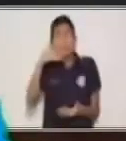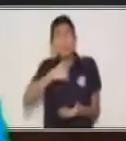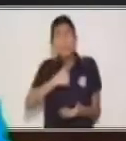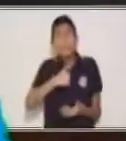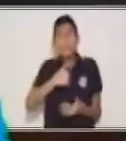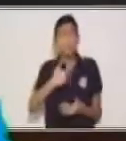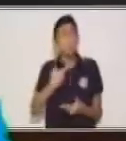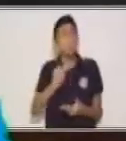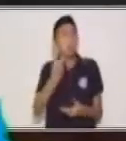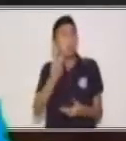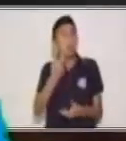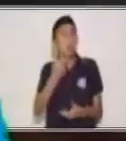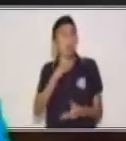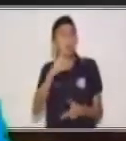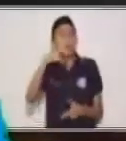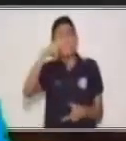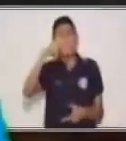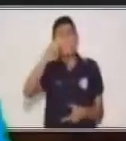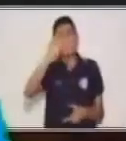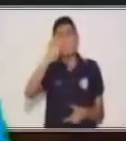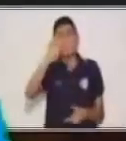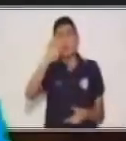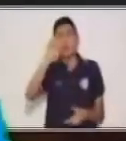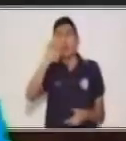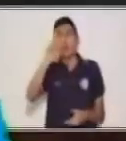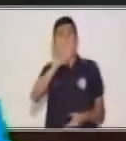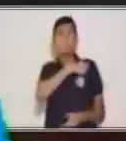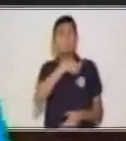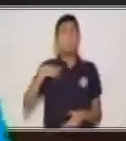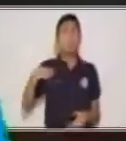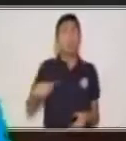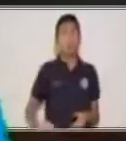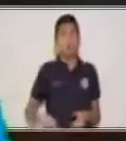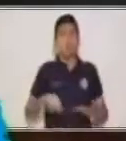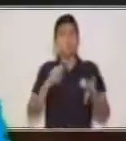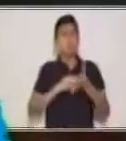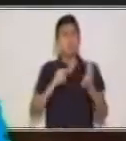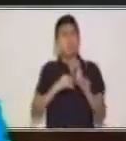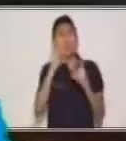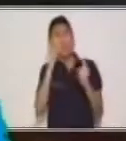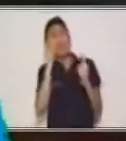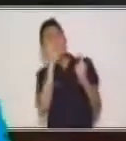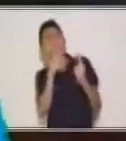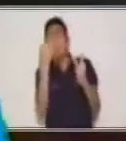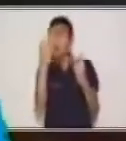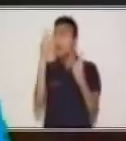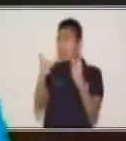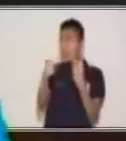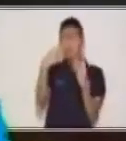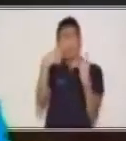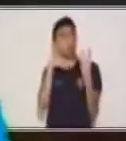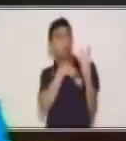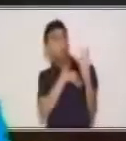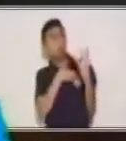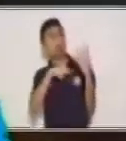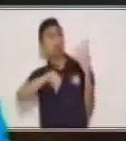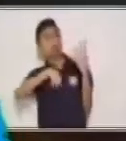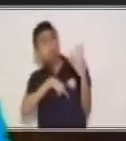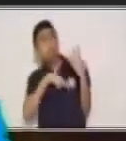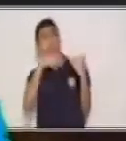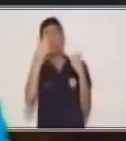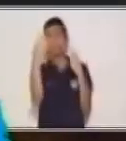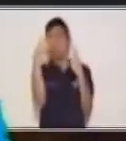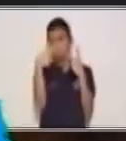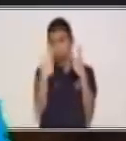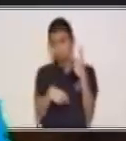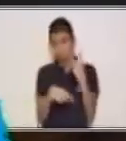ejemplo yo. ¿Sí? Yo, tú, él, ella, ellos, nosotros, vosotros, ustedes, ellos y ellas. ¿Sí? Entonces, también